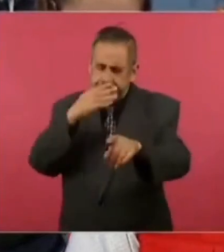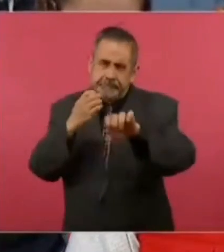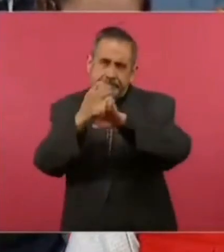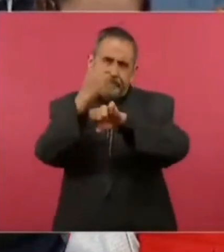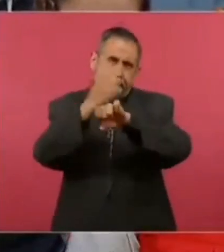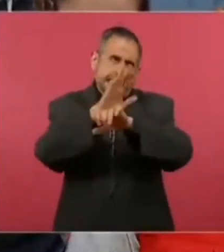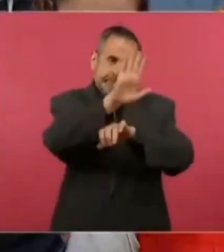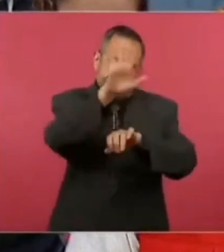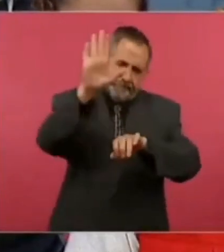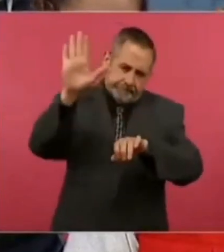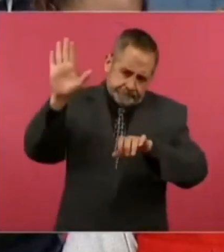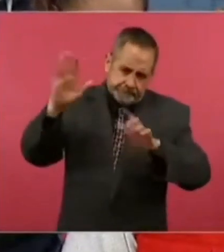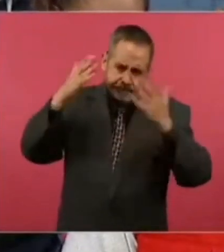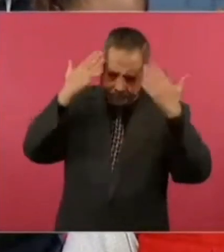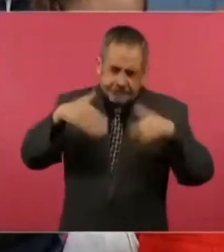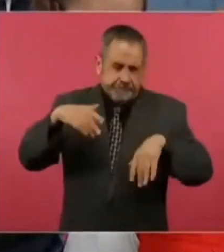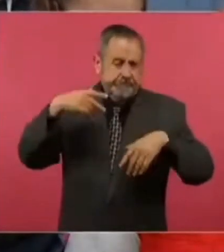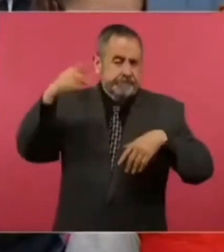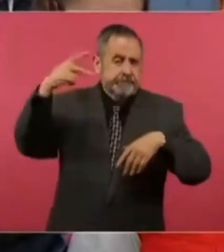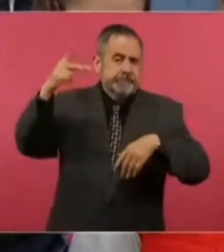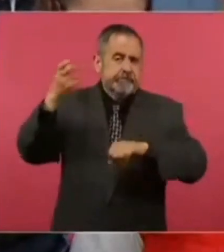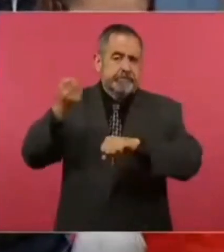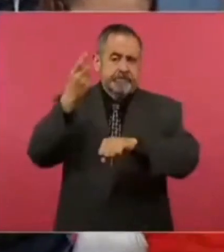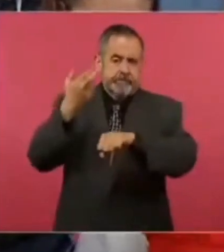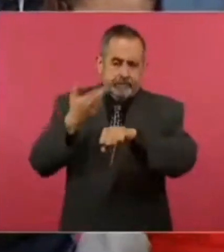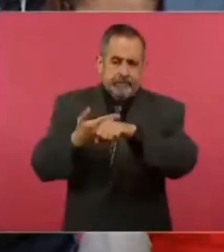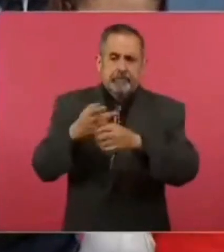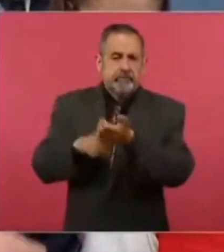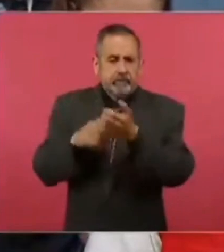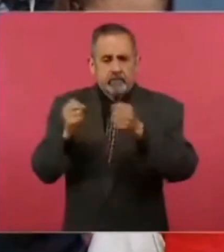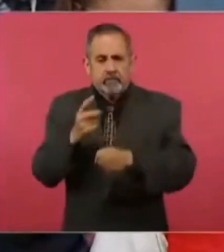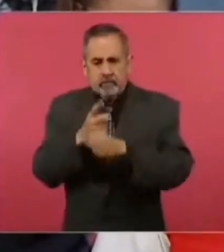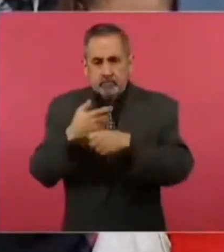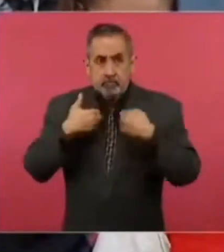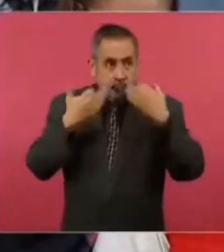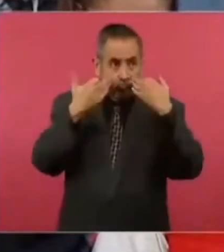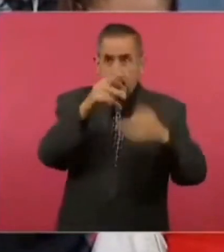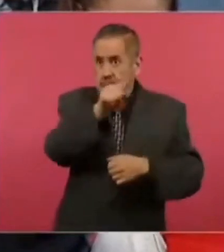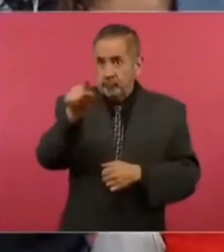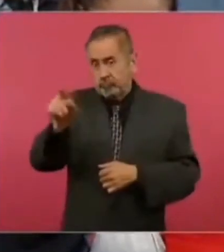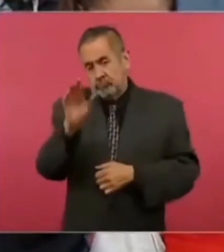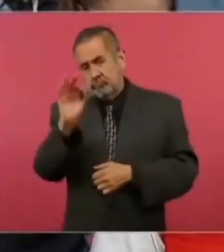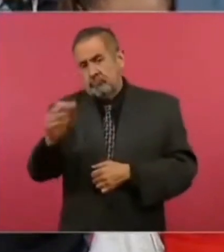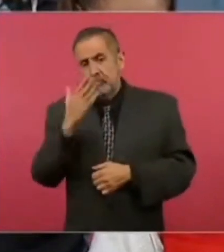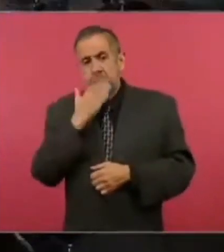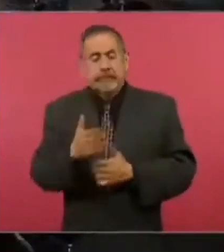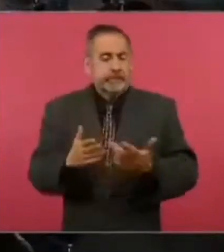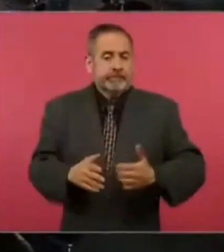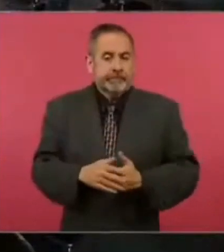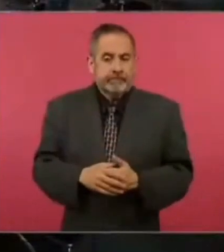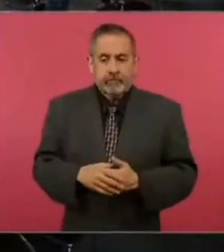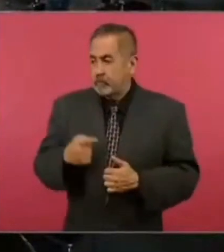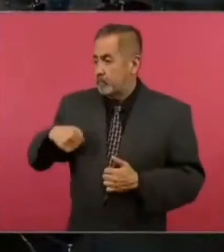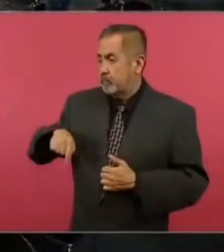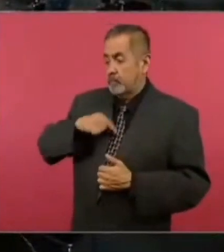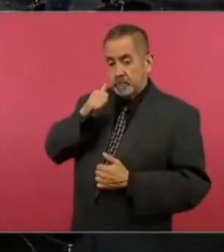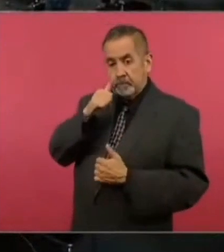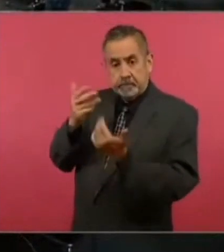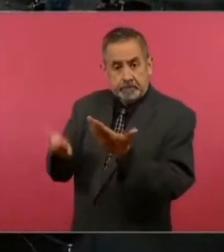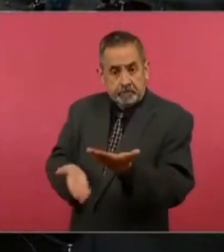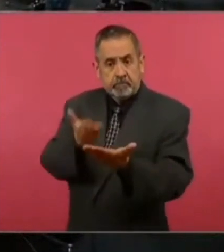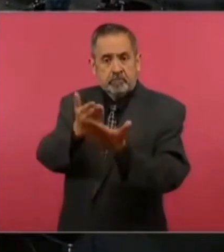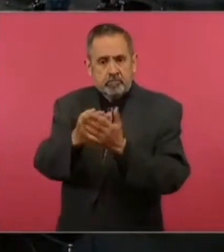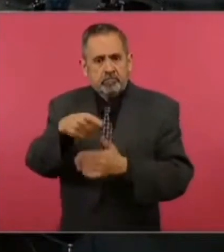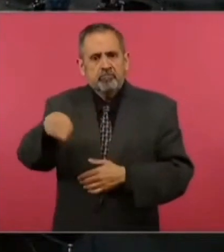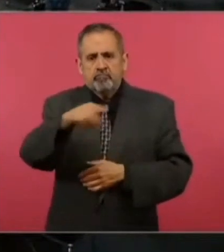estados, presidente. Sé que la Secretaría de Seguridad está haciéndolo, por aquí lo vemos, y que cuando les planteamos